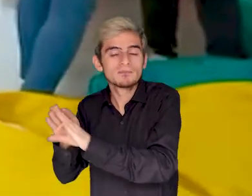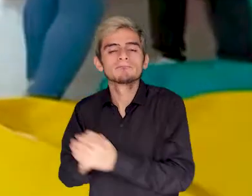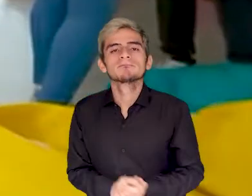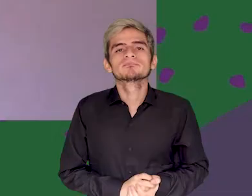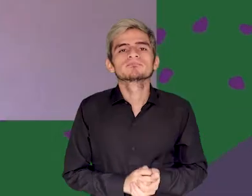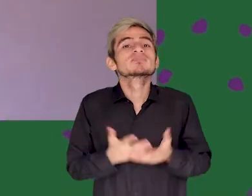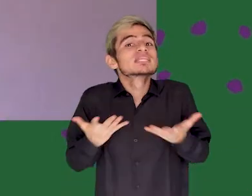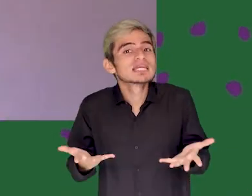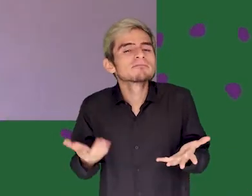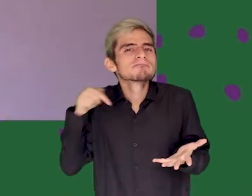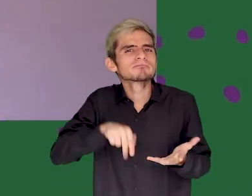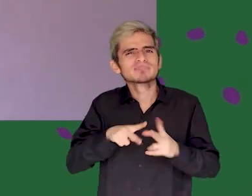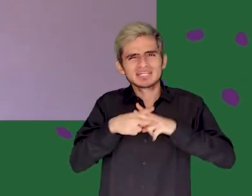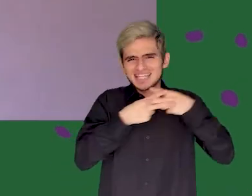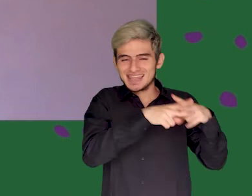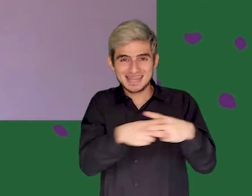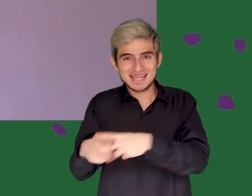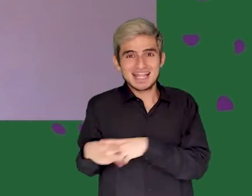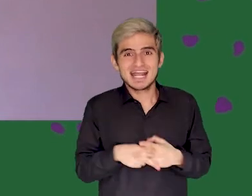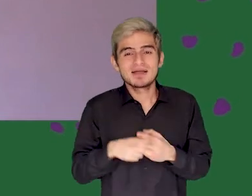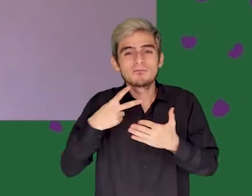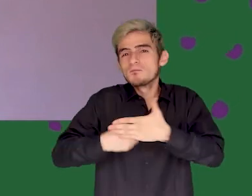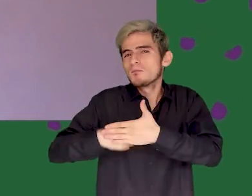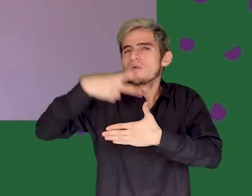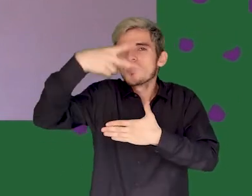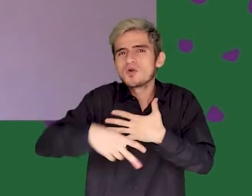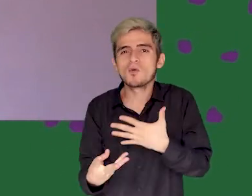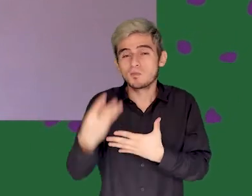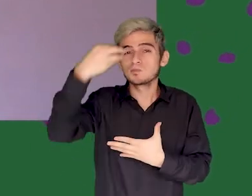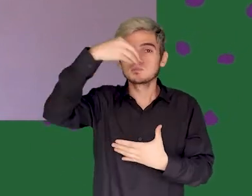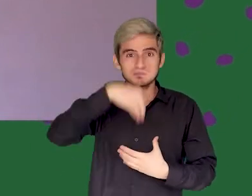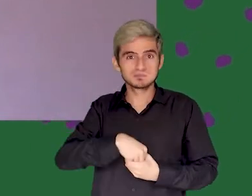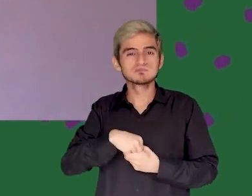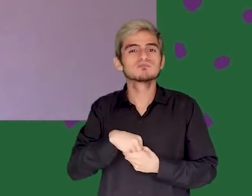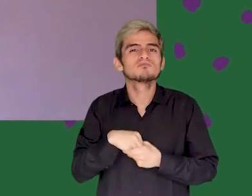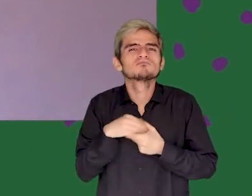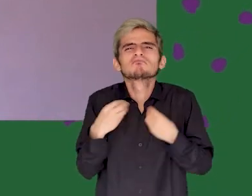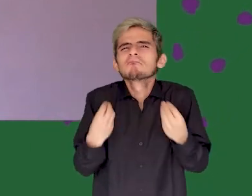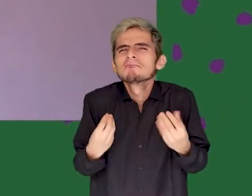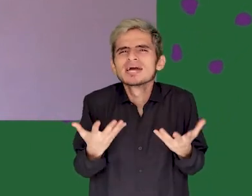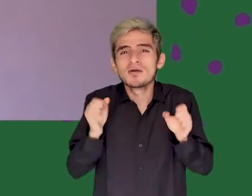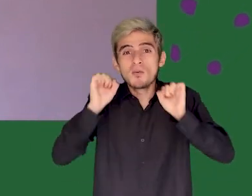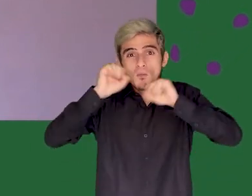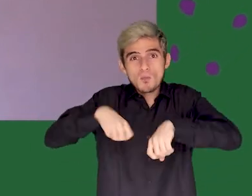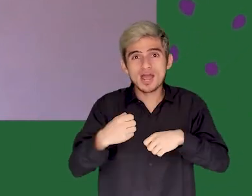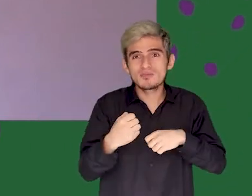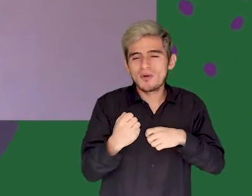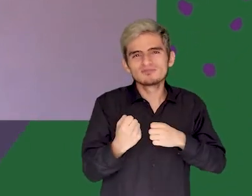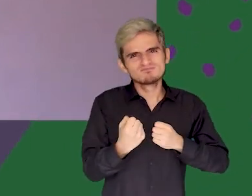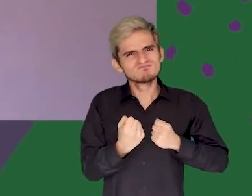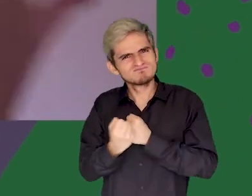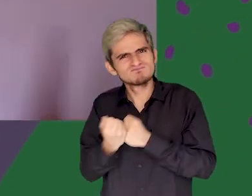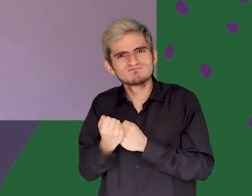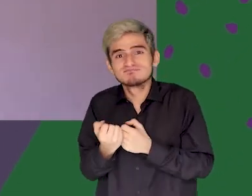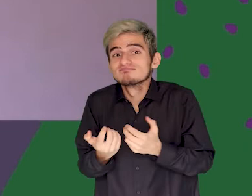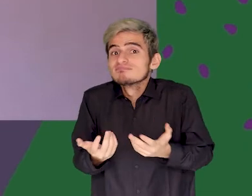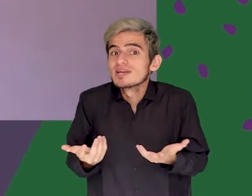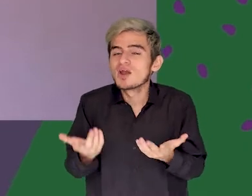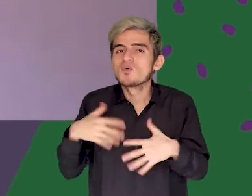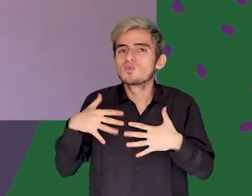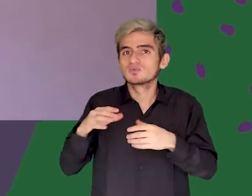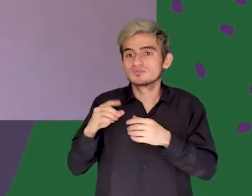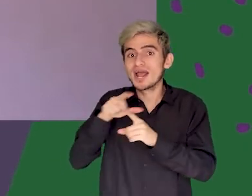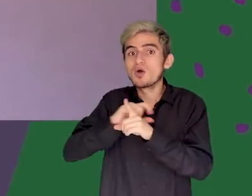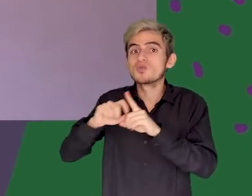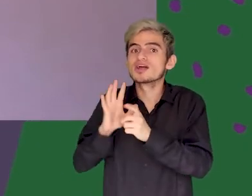año. Y para estos talleres que hacemos desde las áreas misionales, como que te acabo de mencionar, de formación de culturas queer, o los talleres que hace la